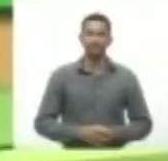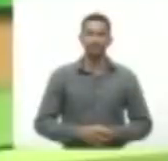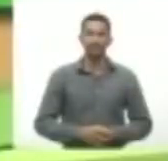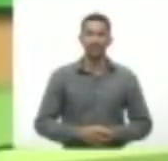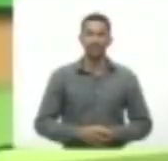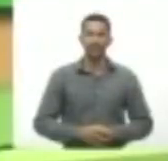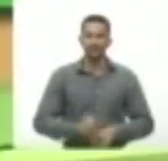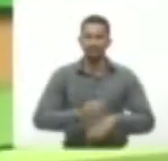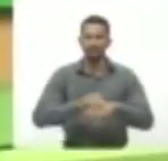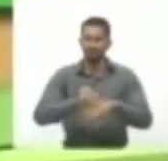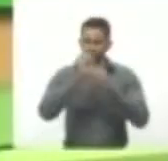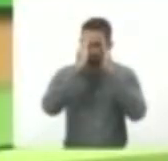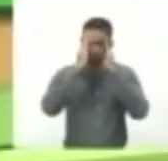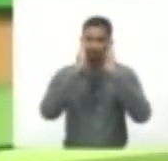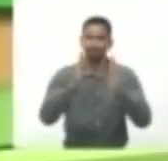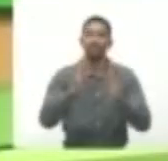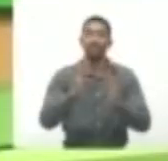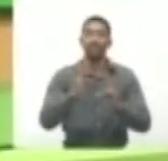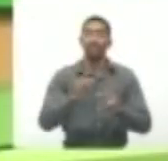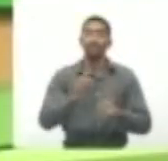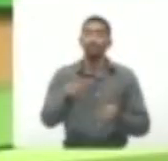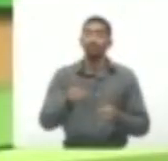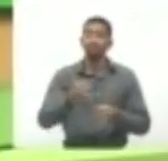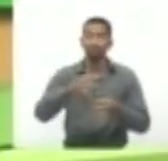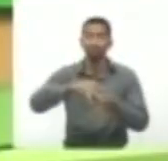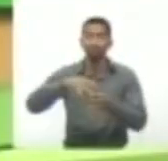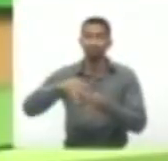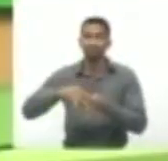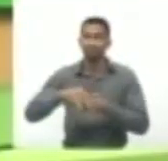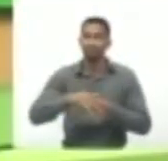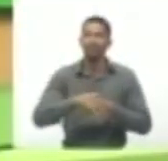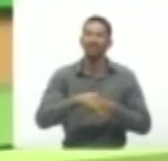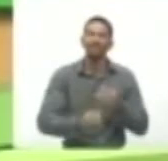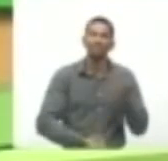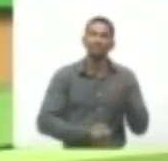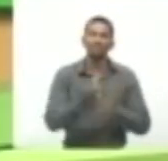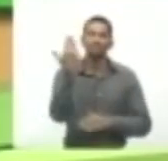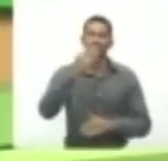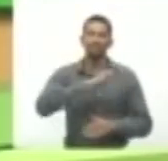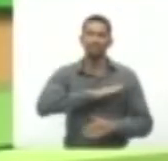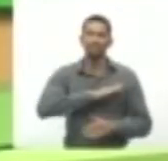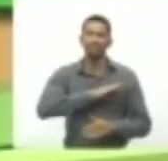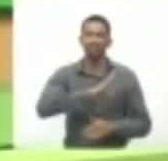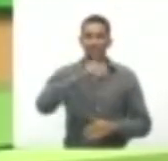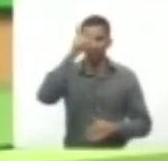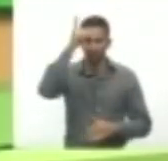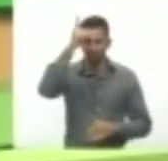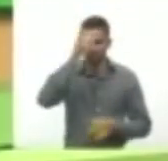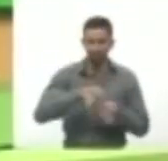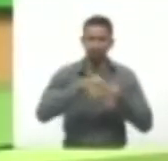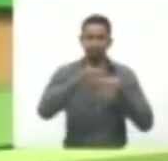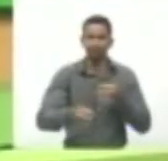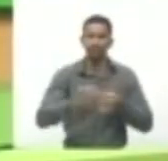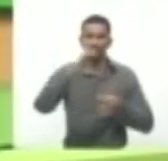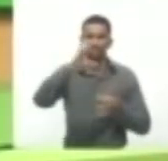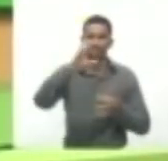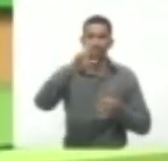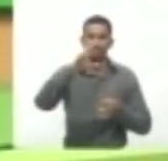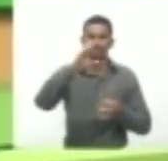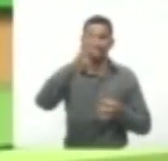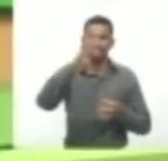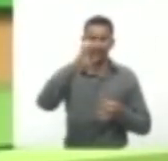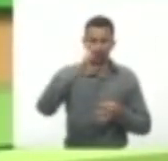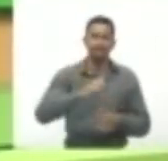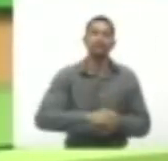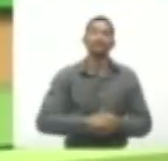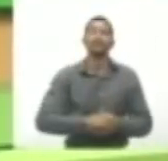Muchísima atención. En elecciones atípicas, Albert Chaui se convirtió en el nuevo alcalde de Cerete, Córdoba, para los próximos 3 años. El mandatario recuperó el